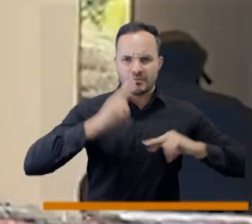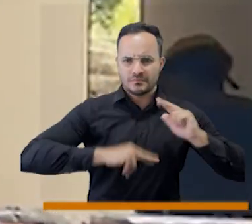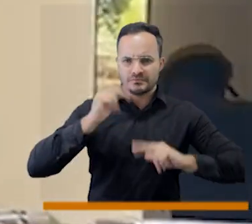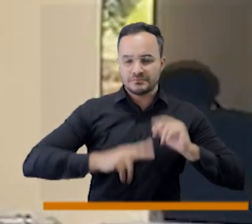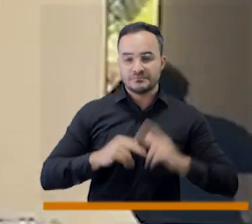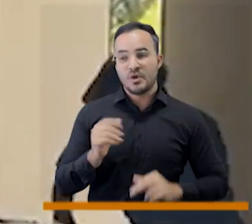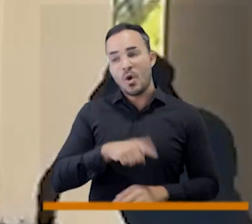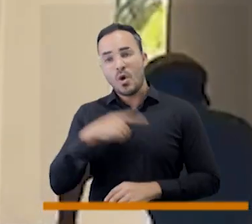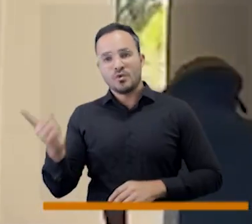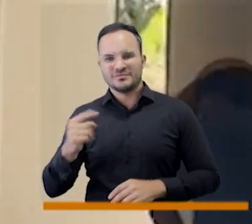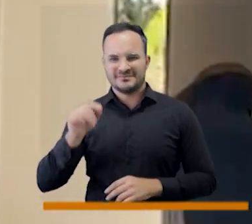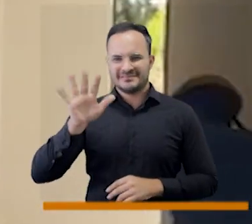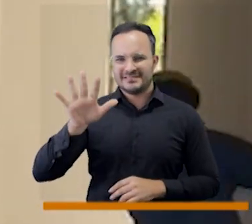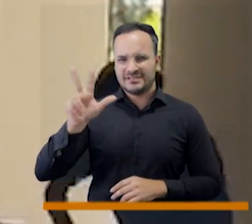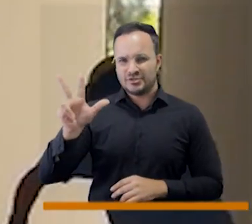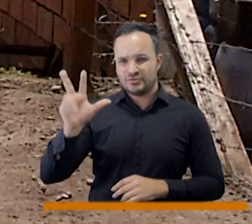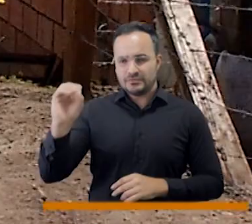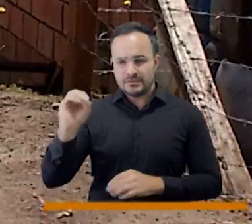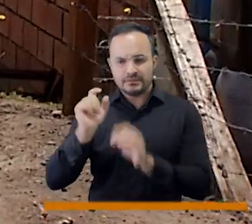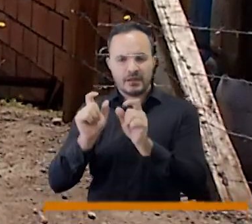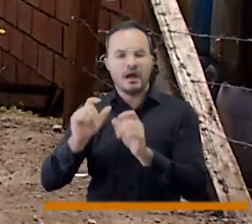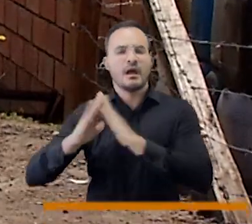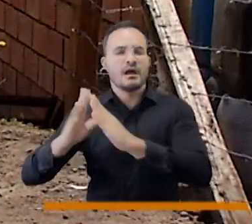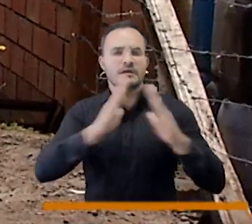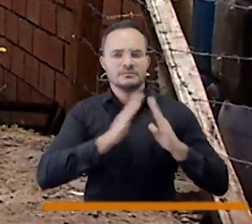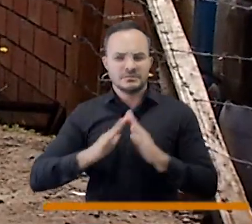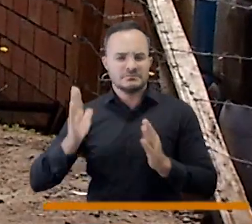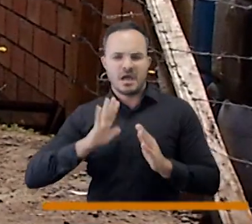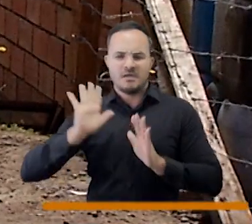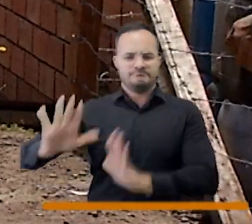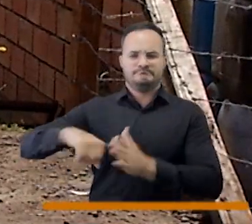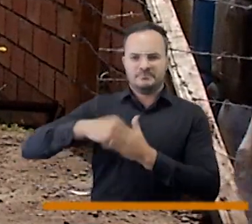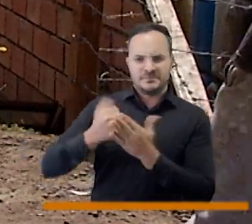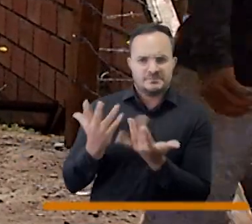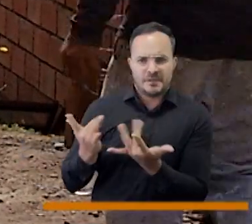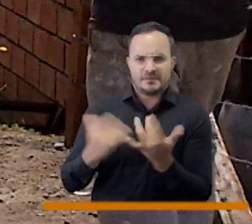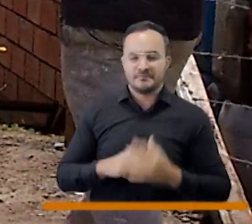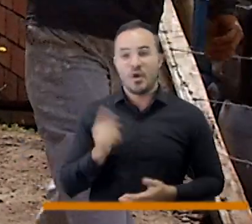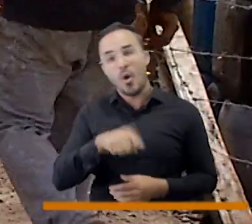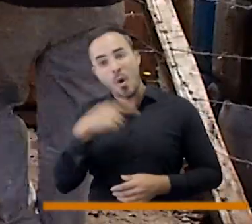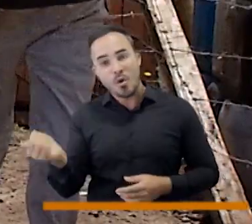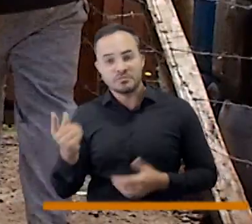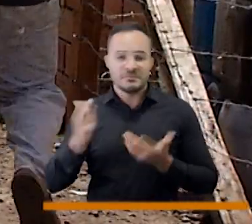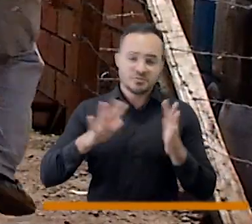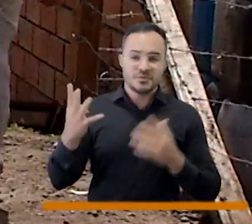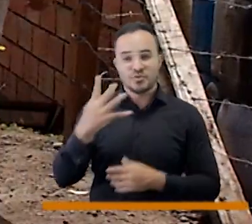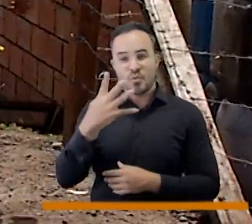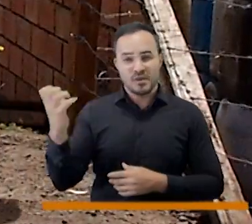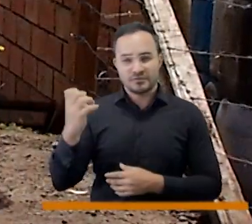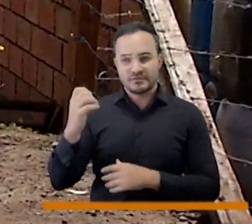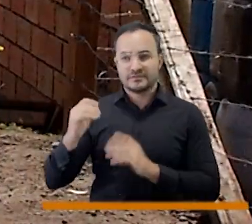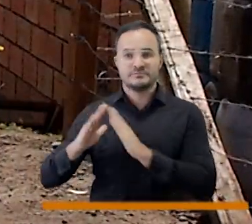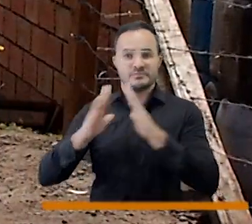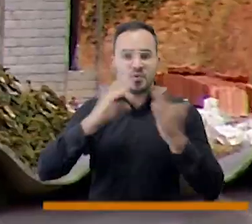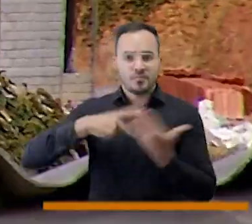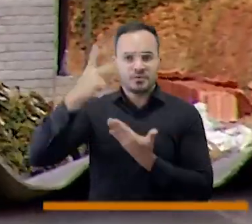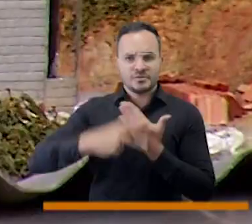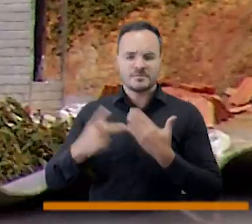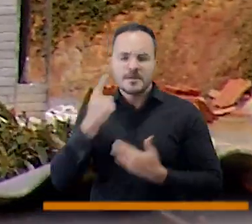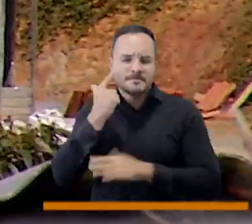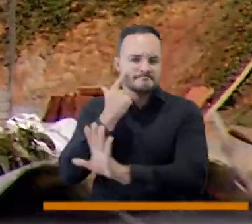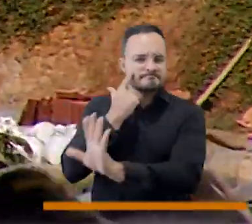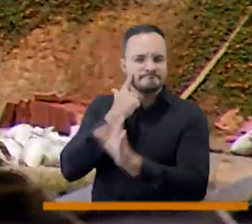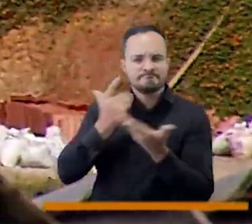se les frenó su construcción. Y se afirma que por lo menos 476 más están siendo revisadas por anomalías en los documentos